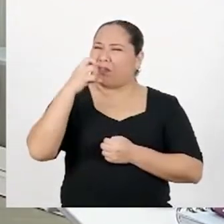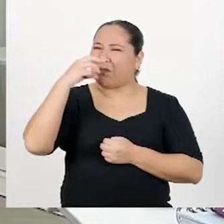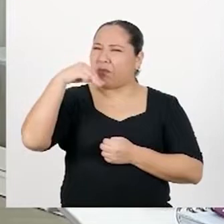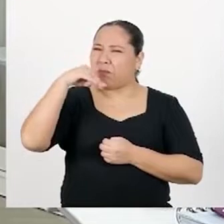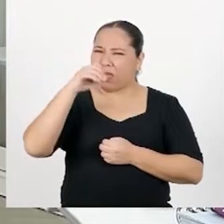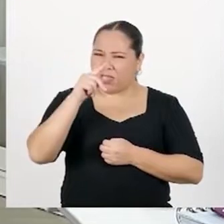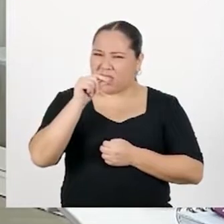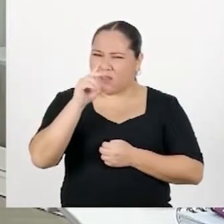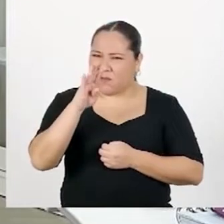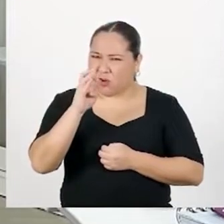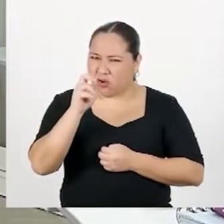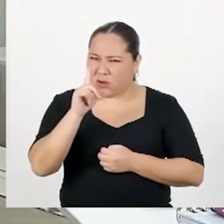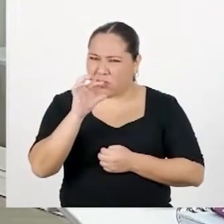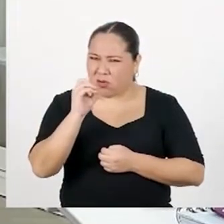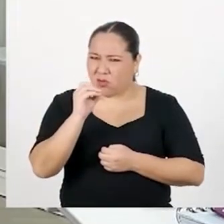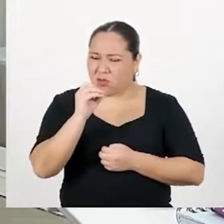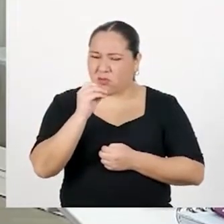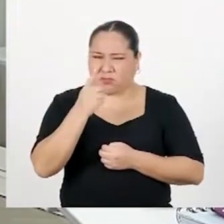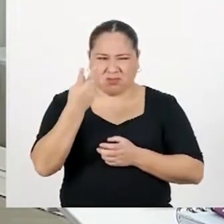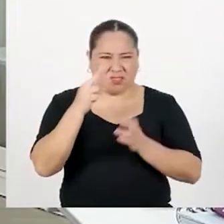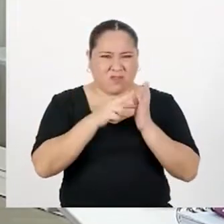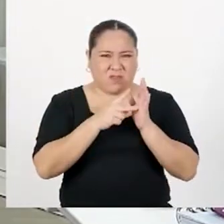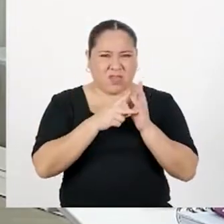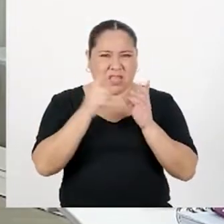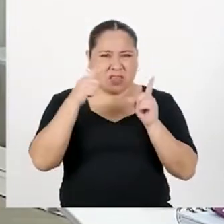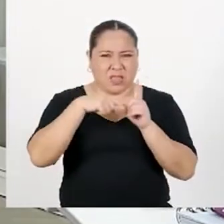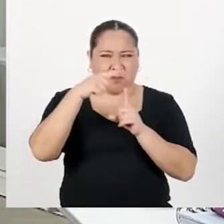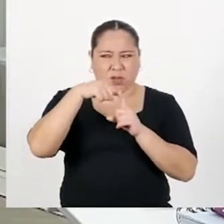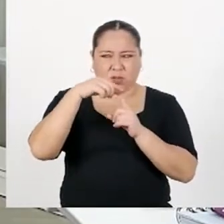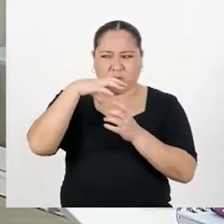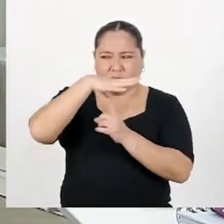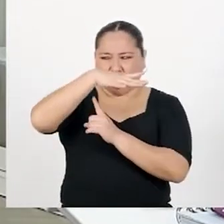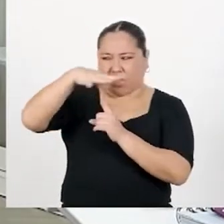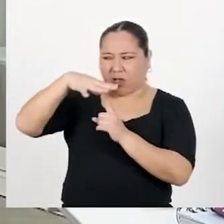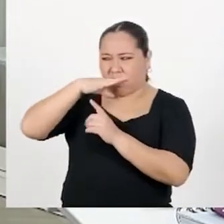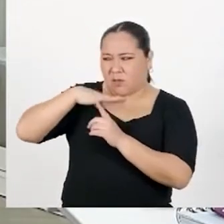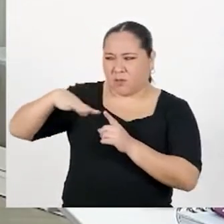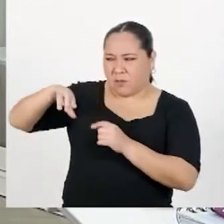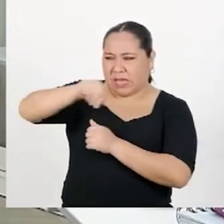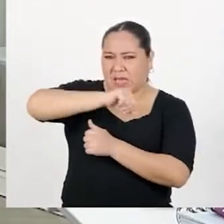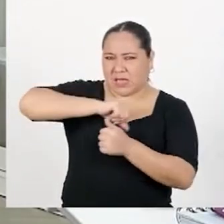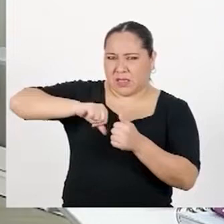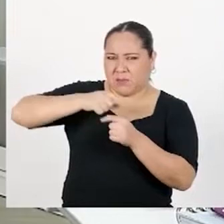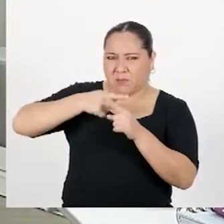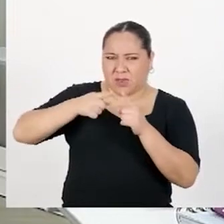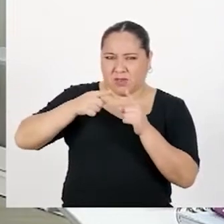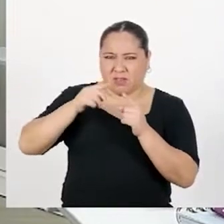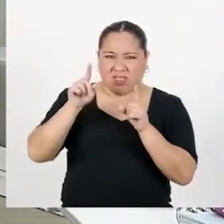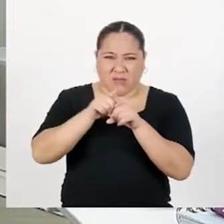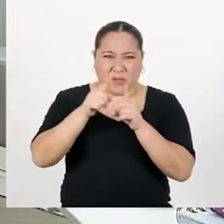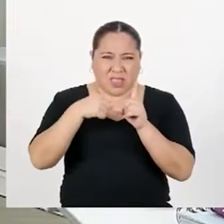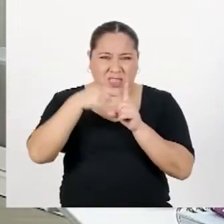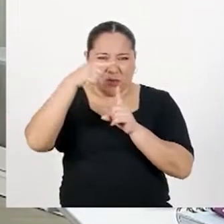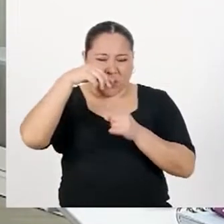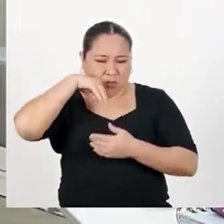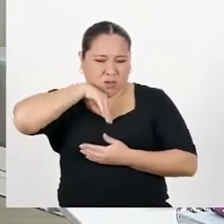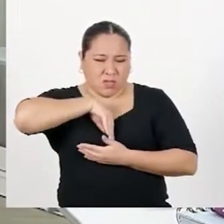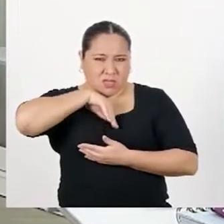metabólico? ¿Eso quiere decir que hablamos de una temperatura del ambiente, pero también de una temperatura